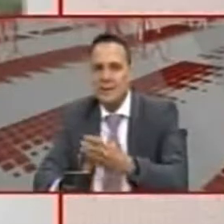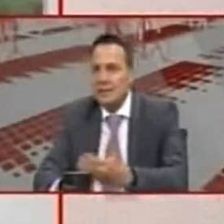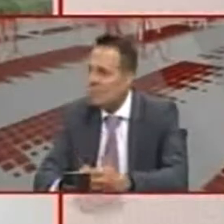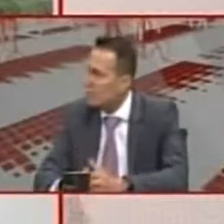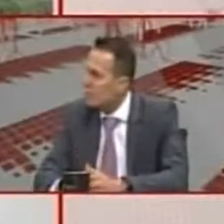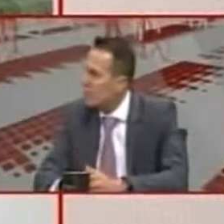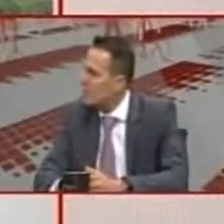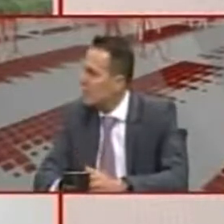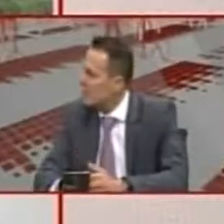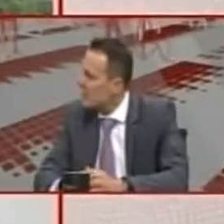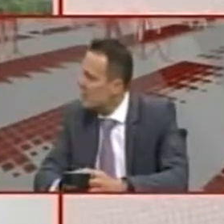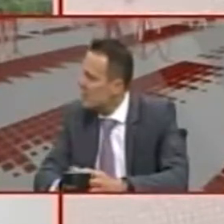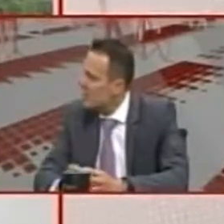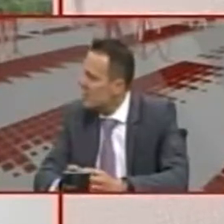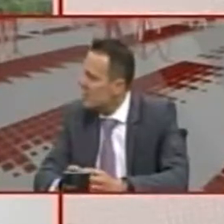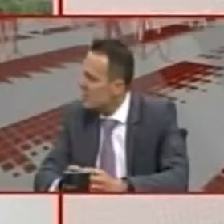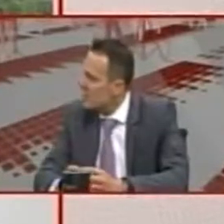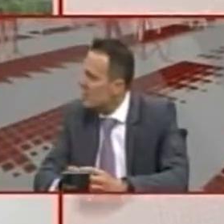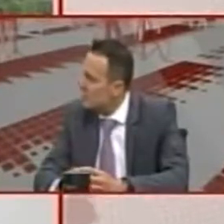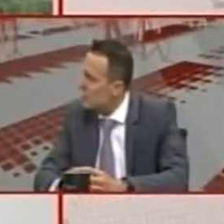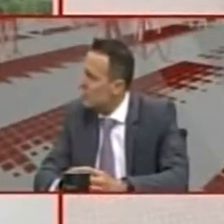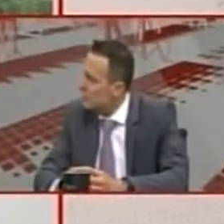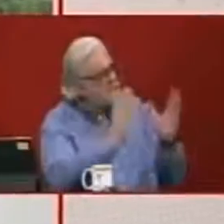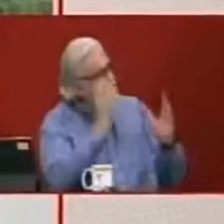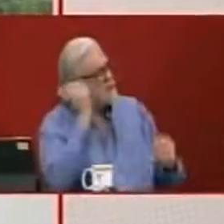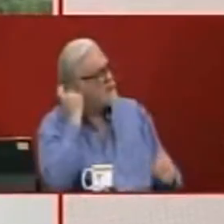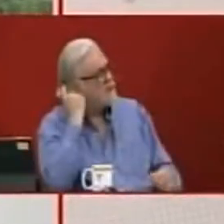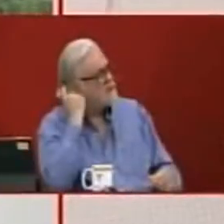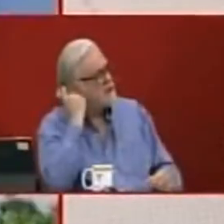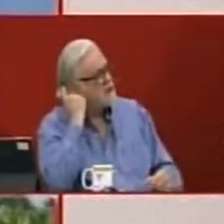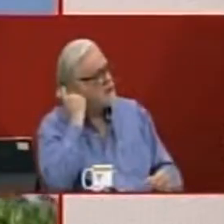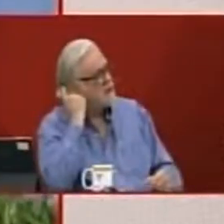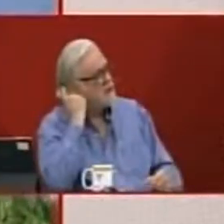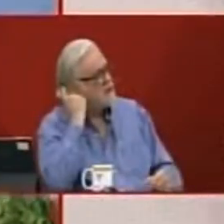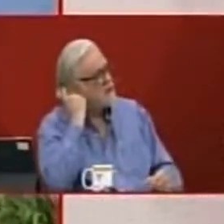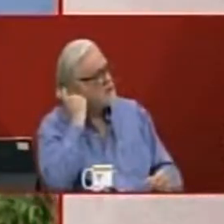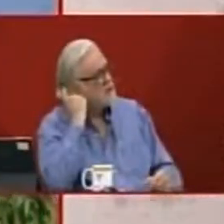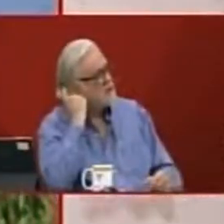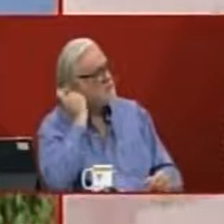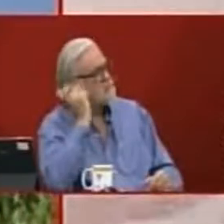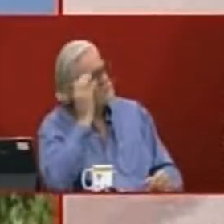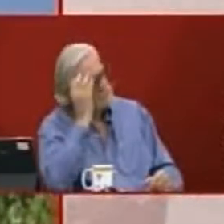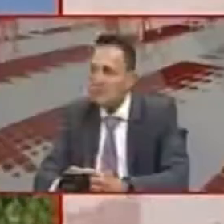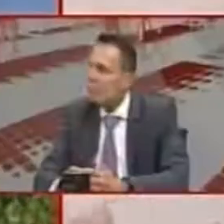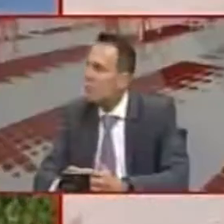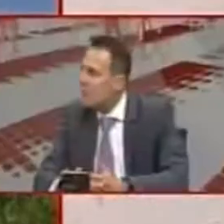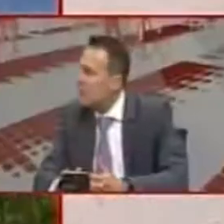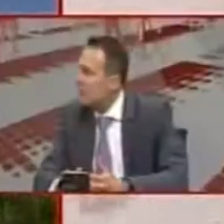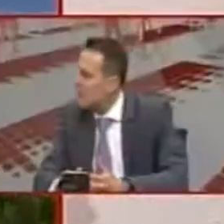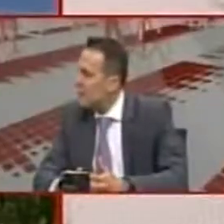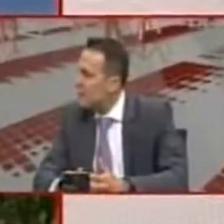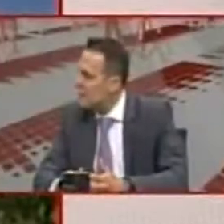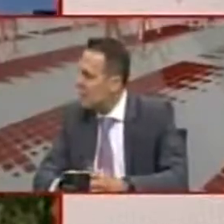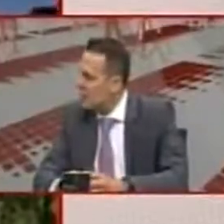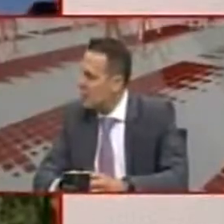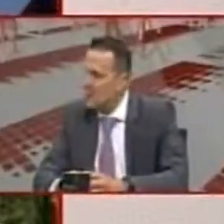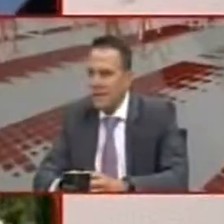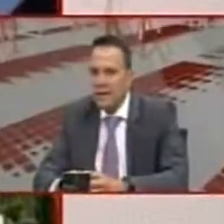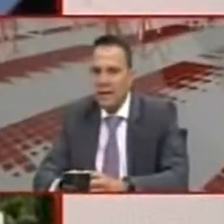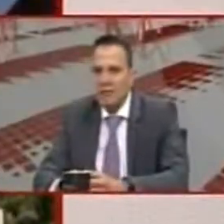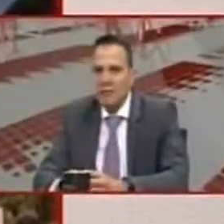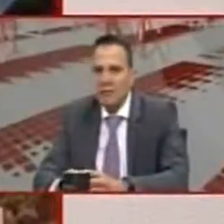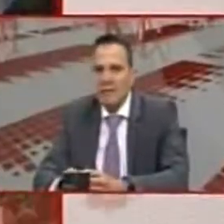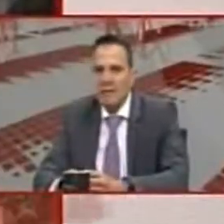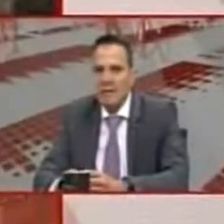las infraestructuras, de los servicios y equipamientos. ¿Estamos hablando de irnos para arriba más que a los lados? Ese es uno de los resultados que debería tener esta política,